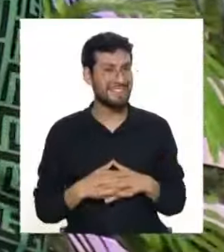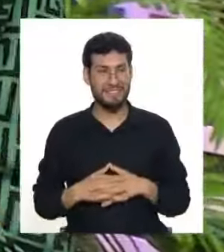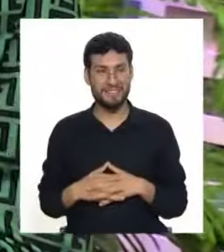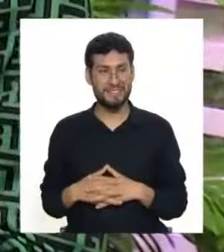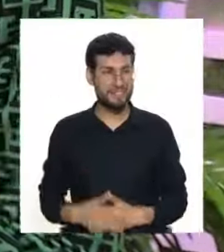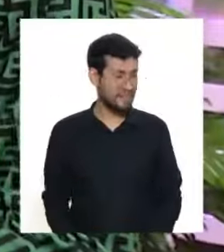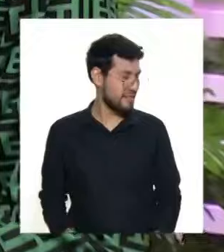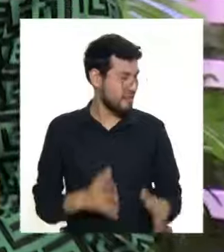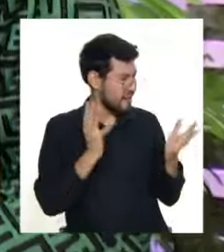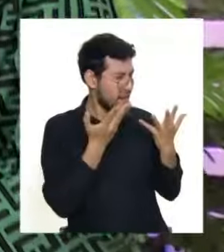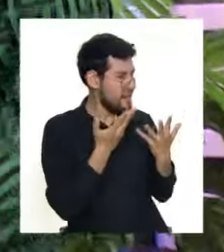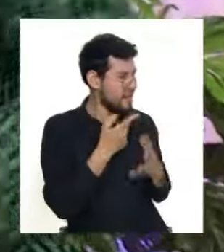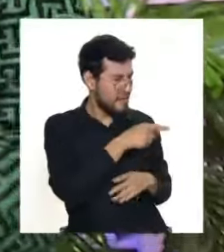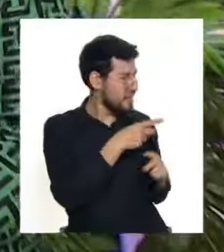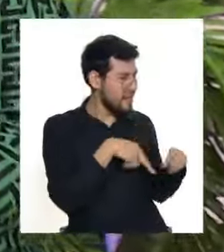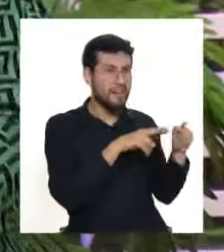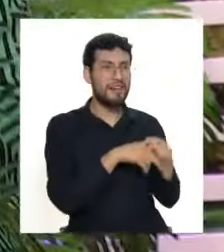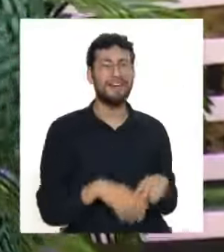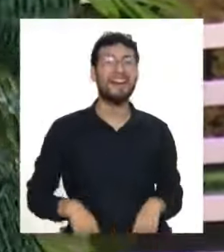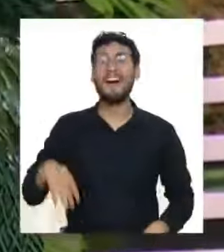Si me dejas no vale.